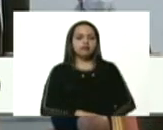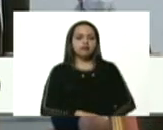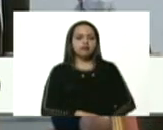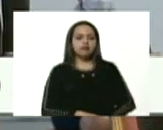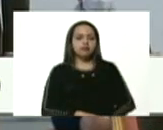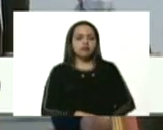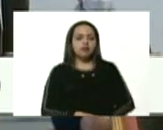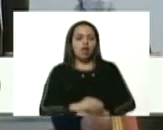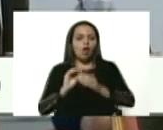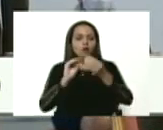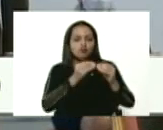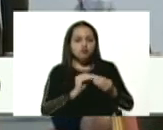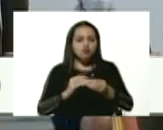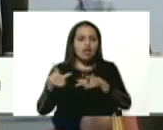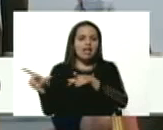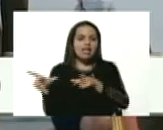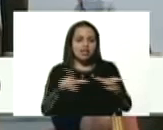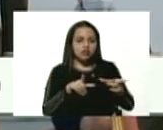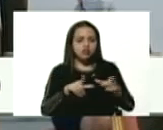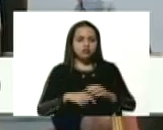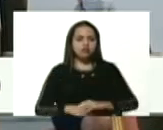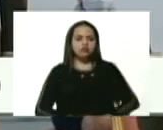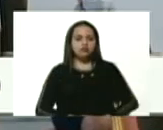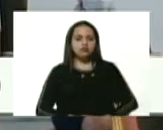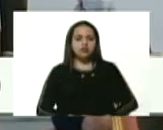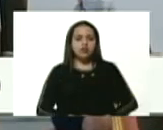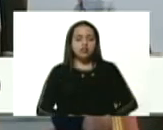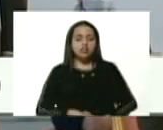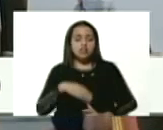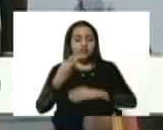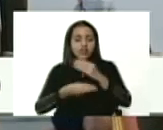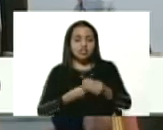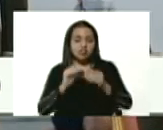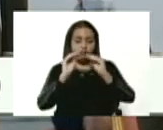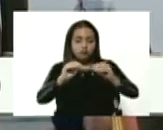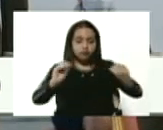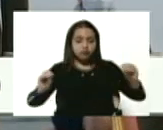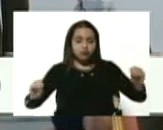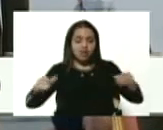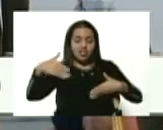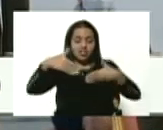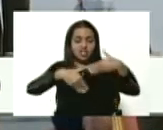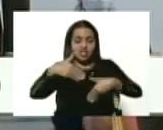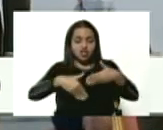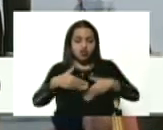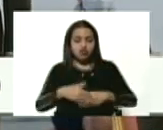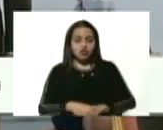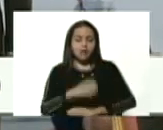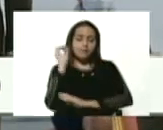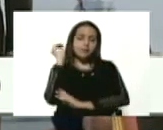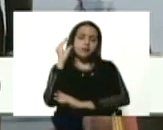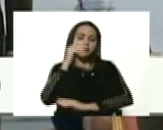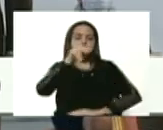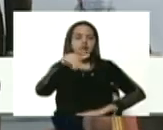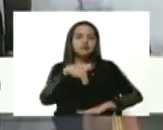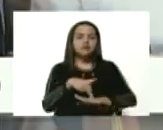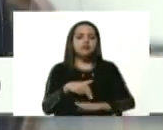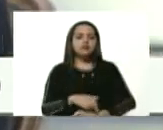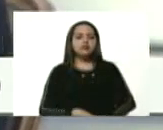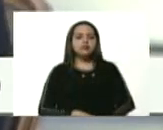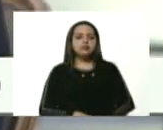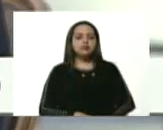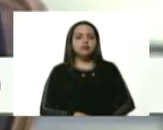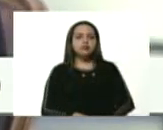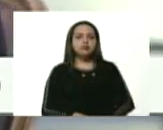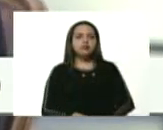ha instalado y va a haber la convocatoria de elecciones parlamentarias.